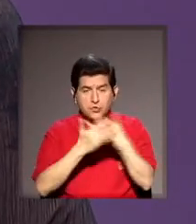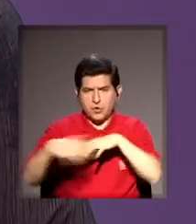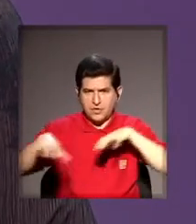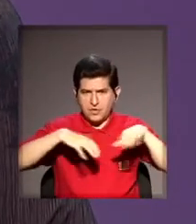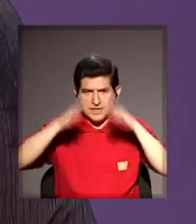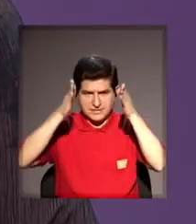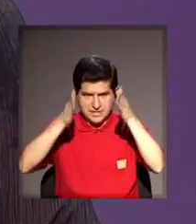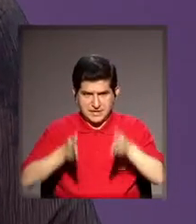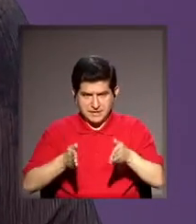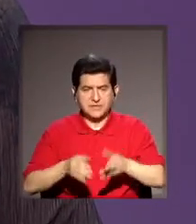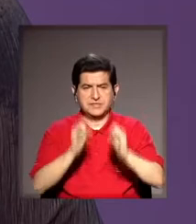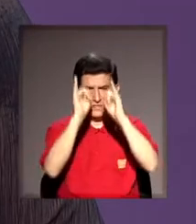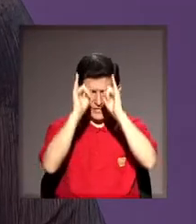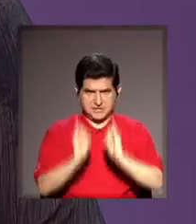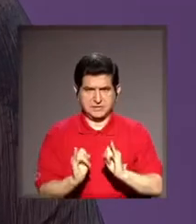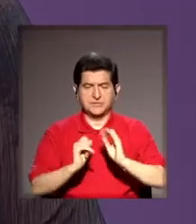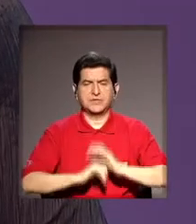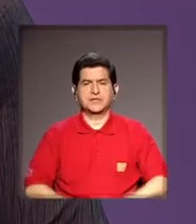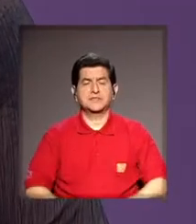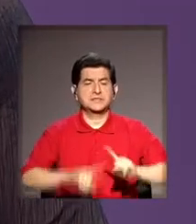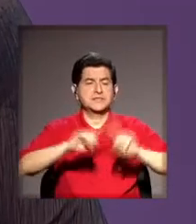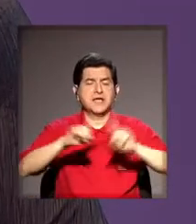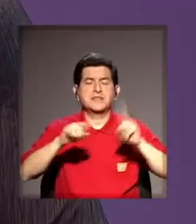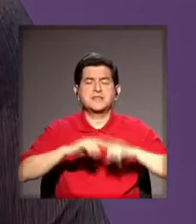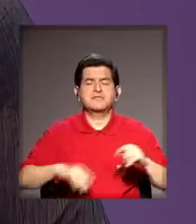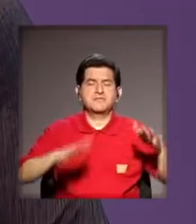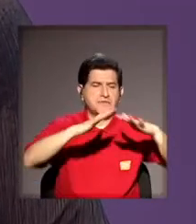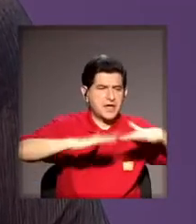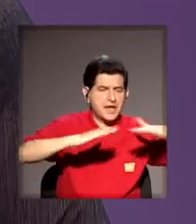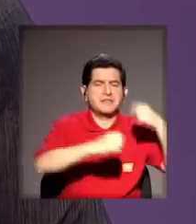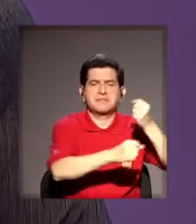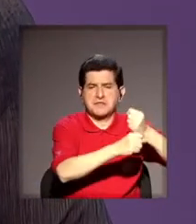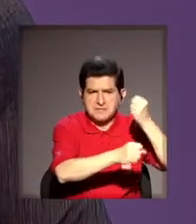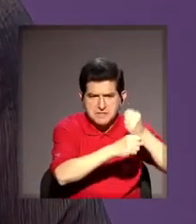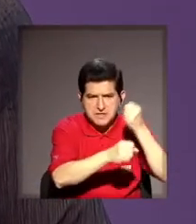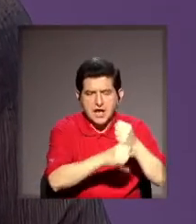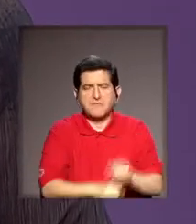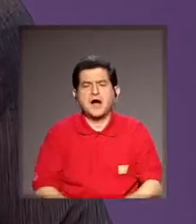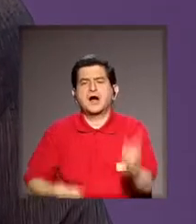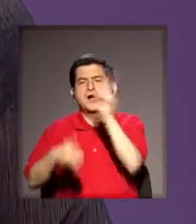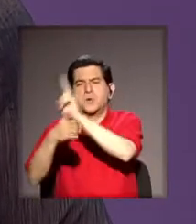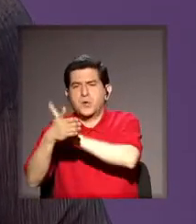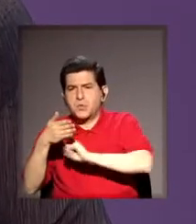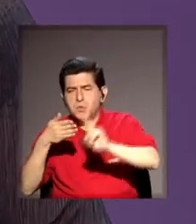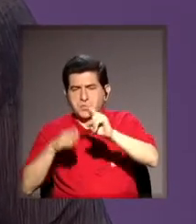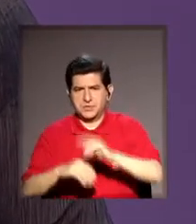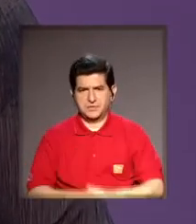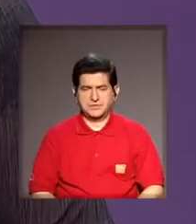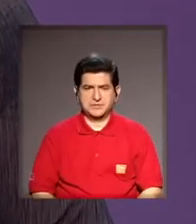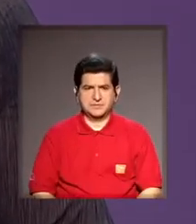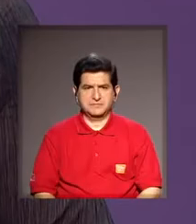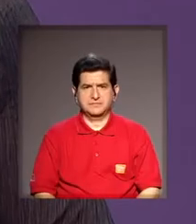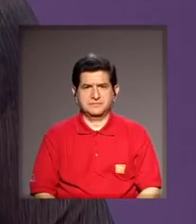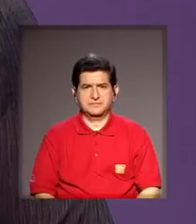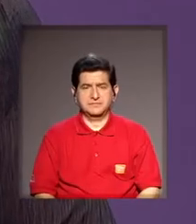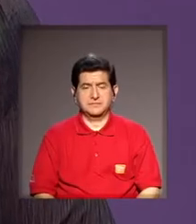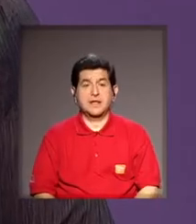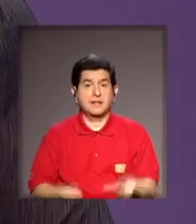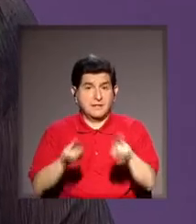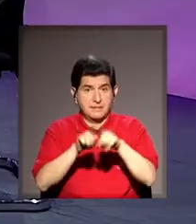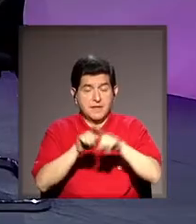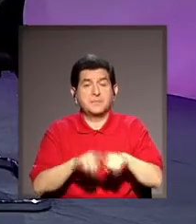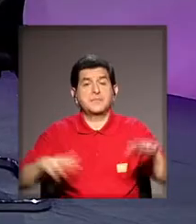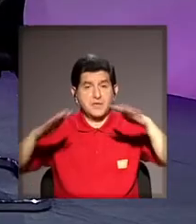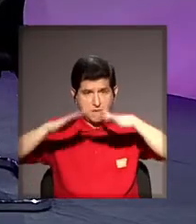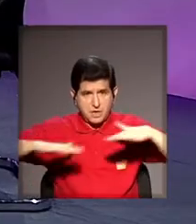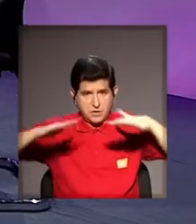independientes en diferentes espacios espacios laborales en espacios universitarios incluso en espacio